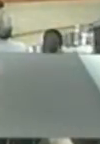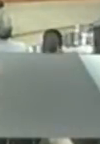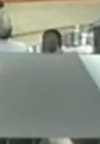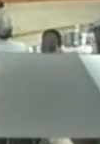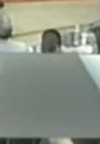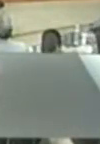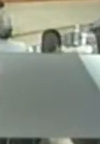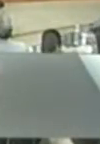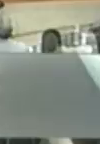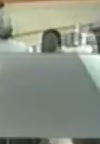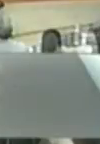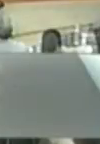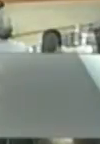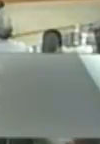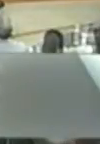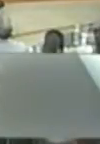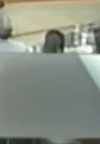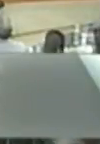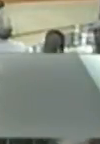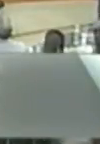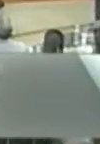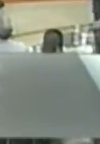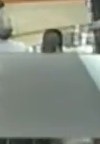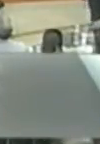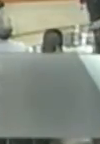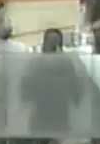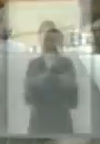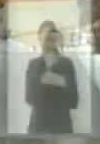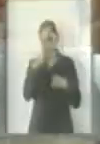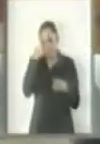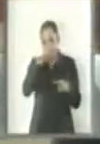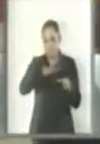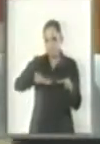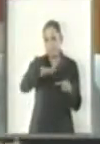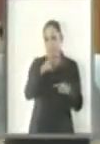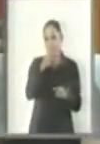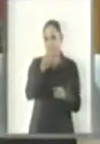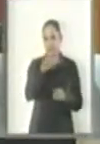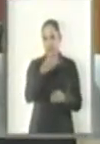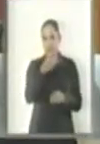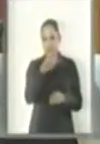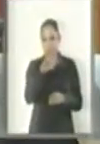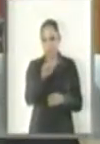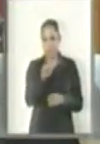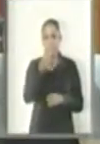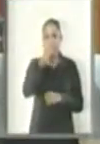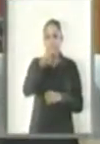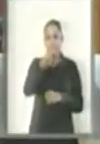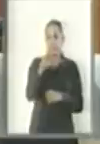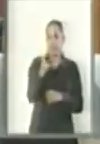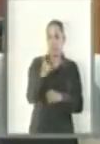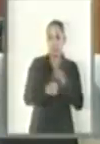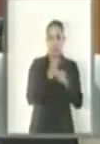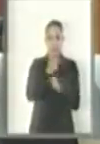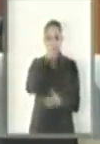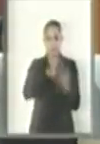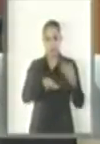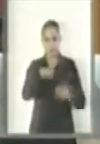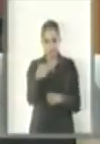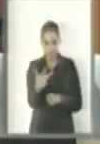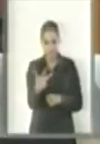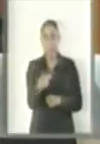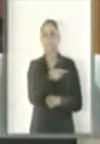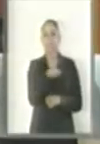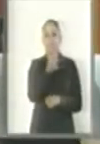la explosión de la planta de Pajaritos. El 30 de julio del 2013, en el